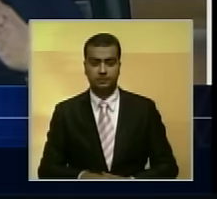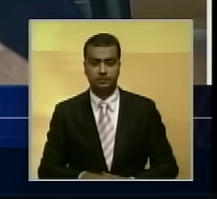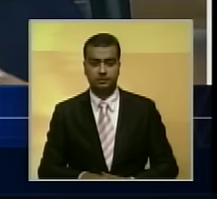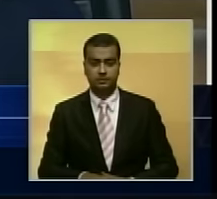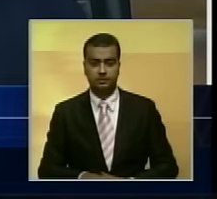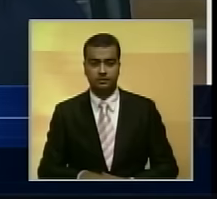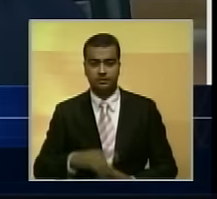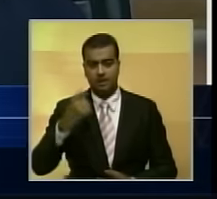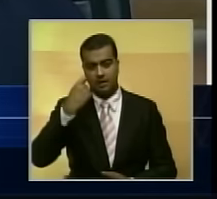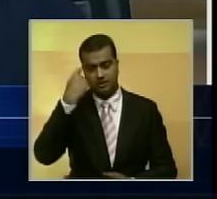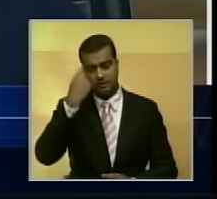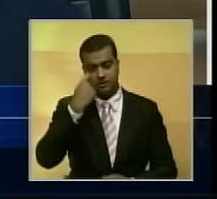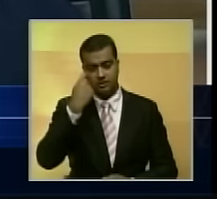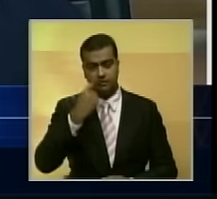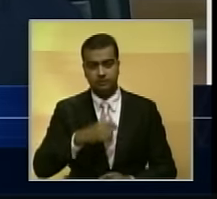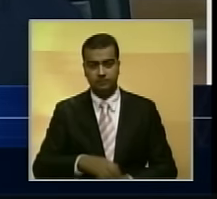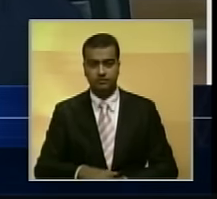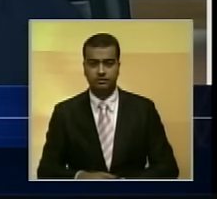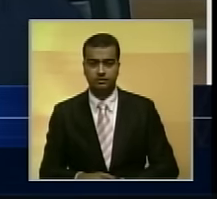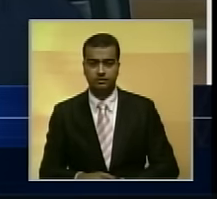La reflexión.